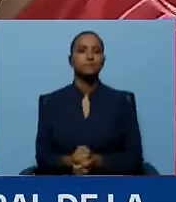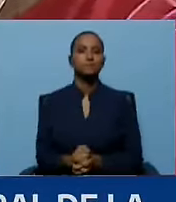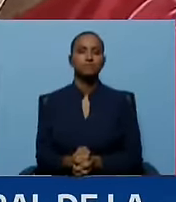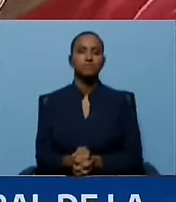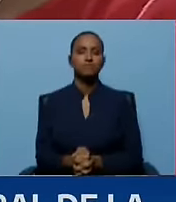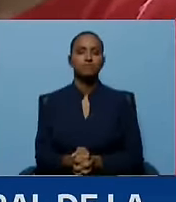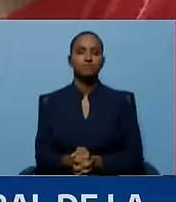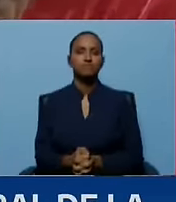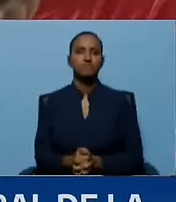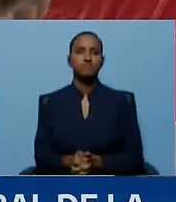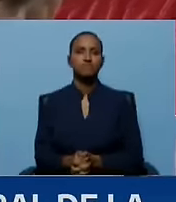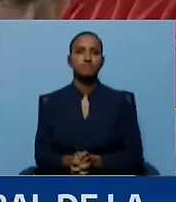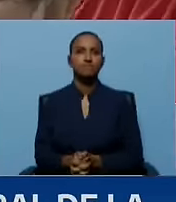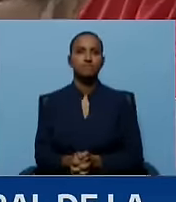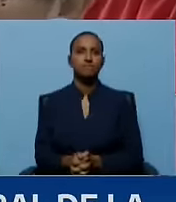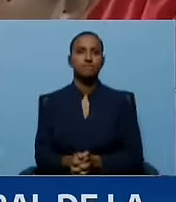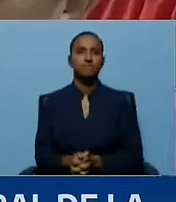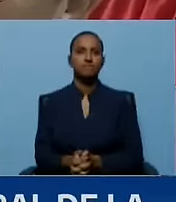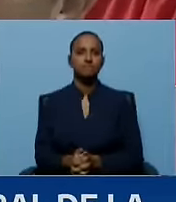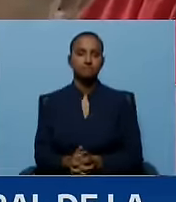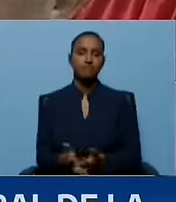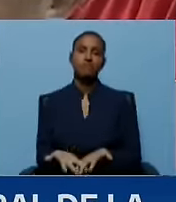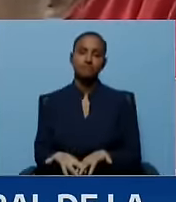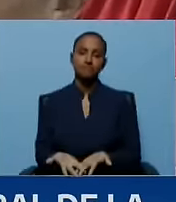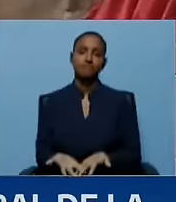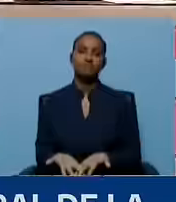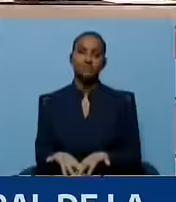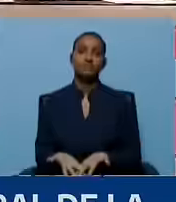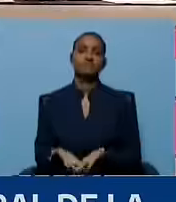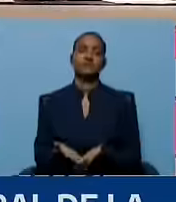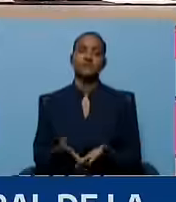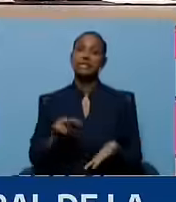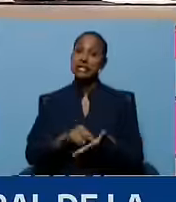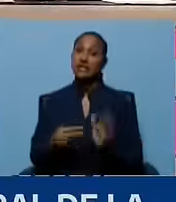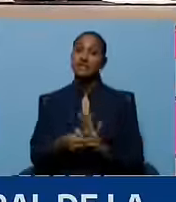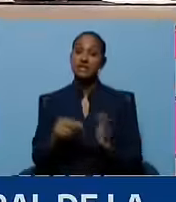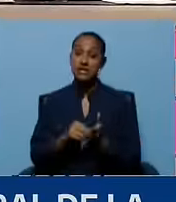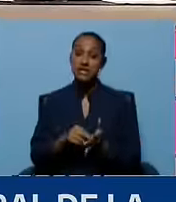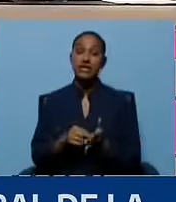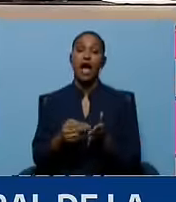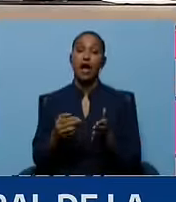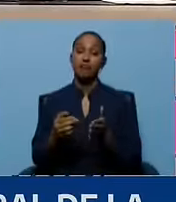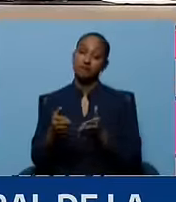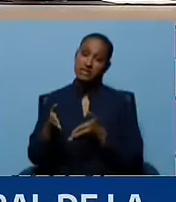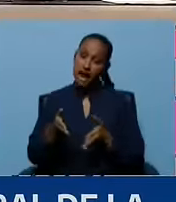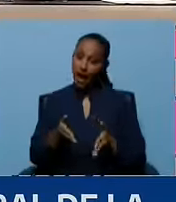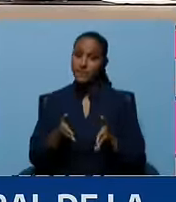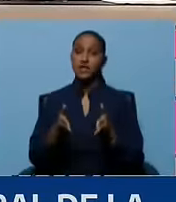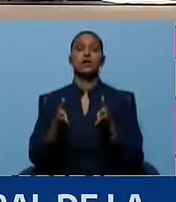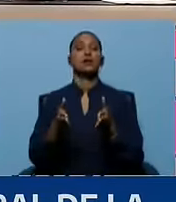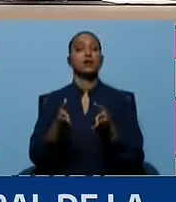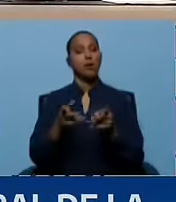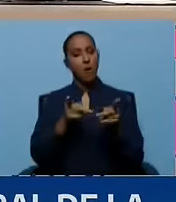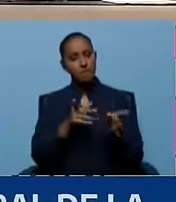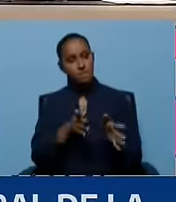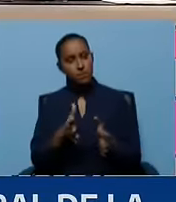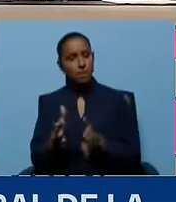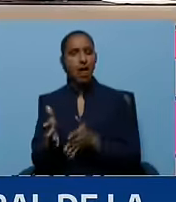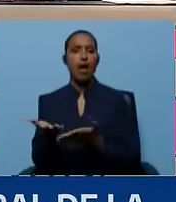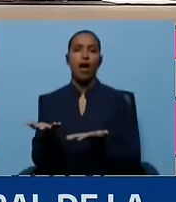Así que es un proceso de nacimiento de la idea,